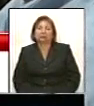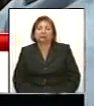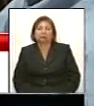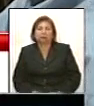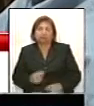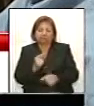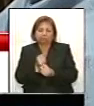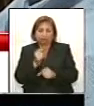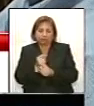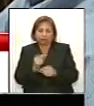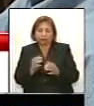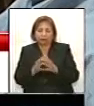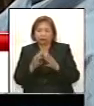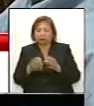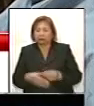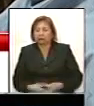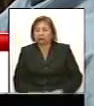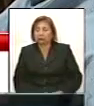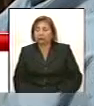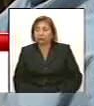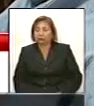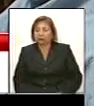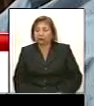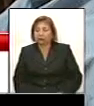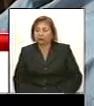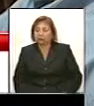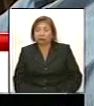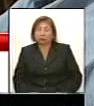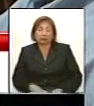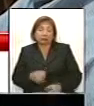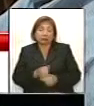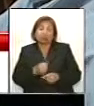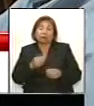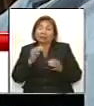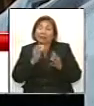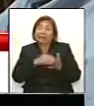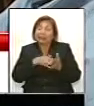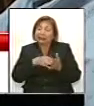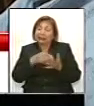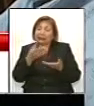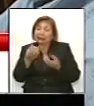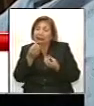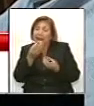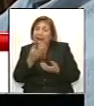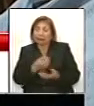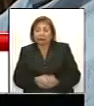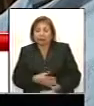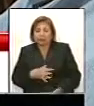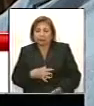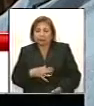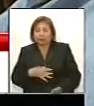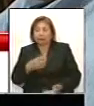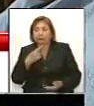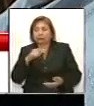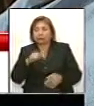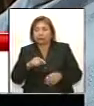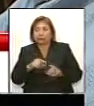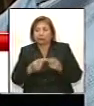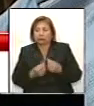trabajar también mucho cuando derivamos, es trabajar con la divindad, sobre todo por el tipo, en este